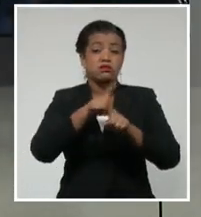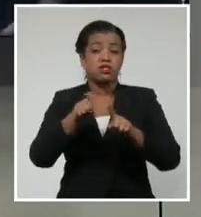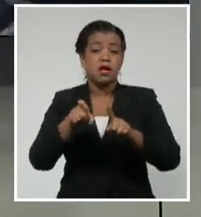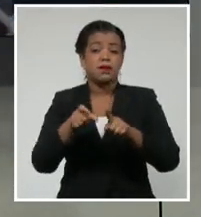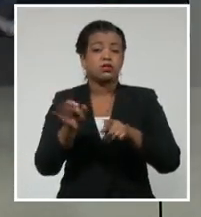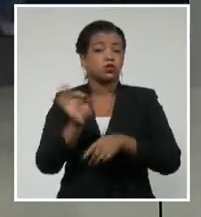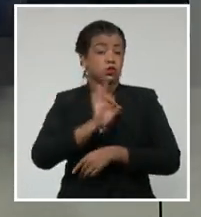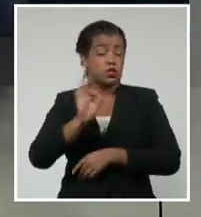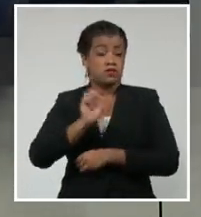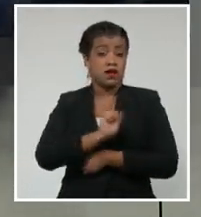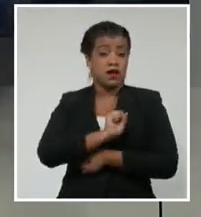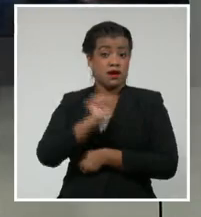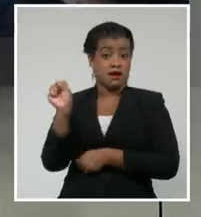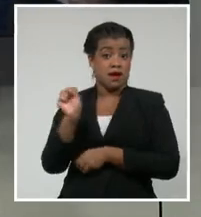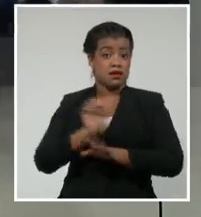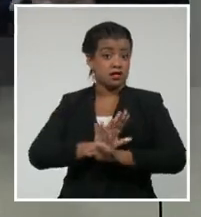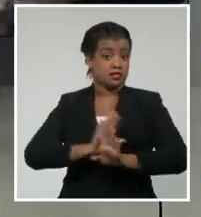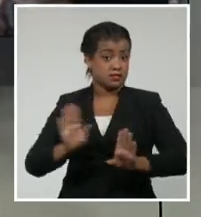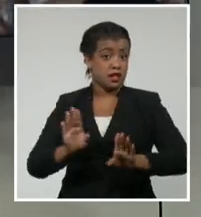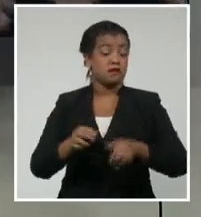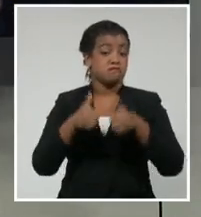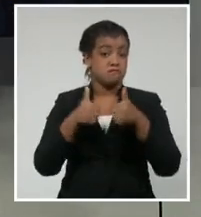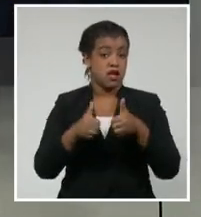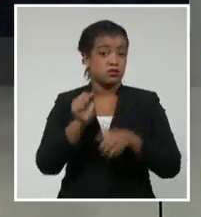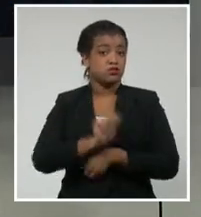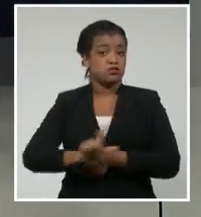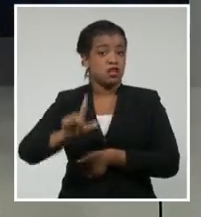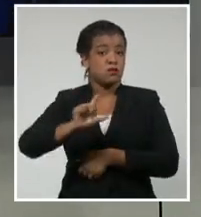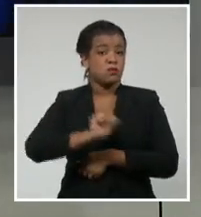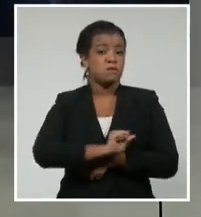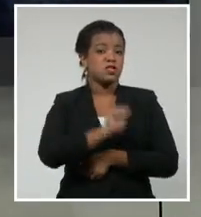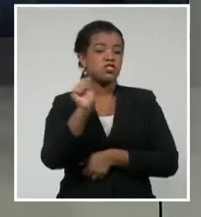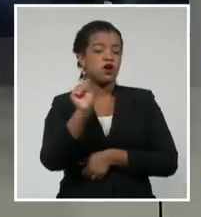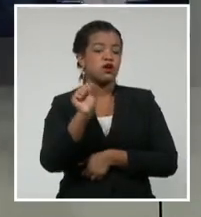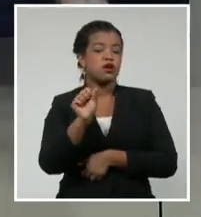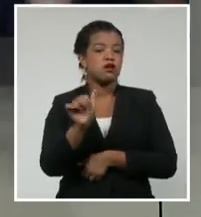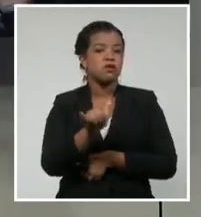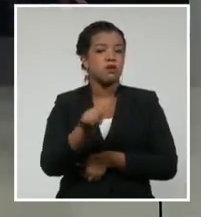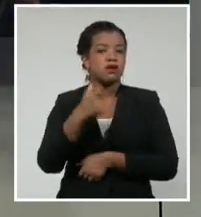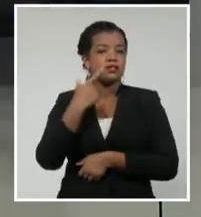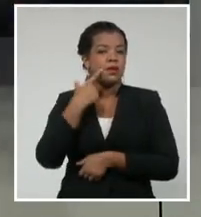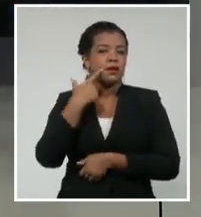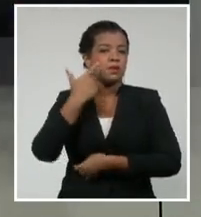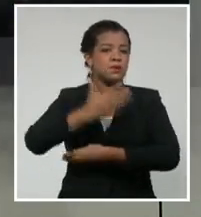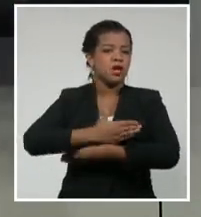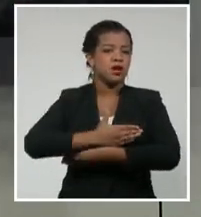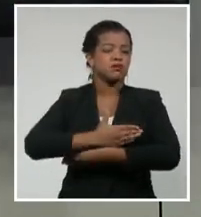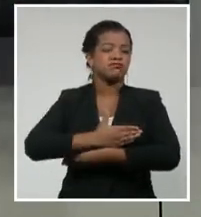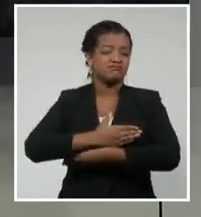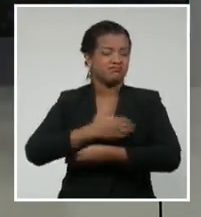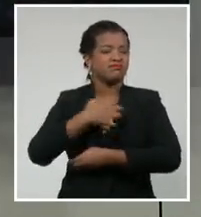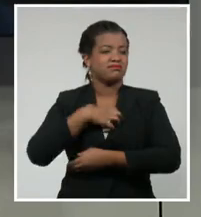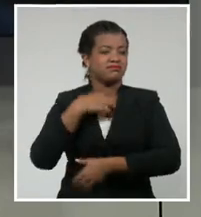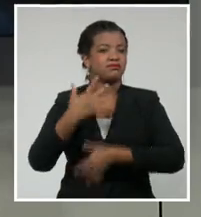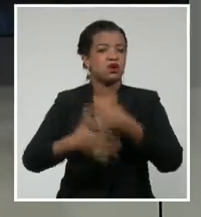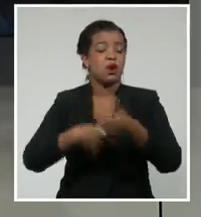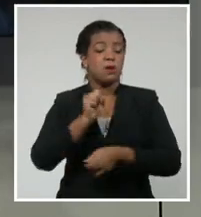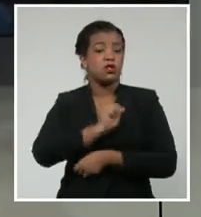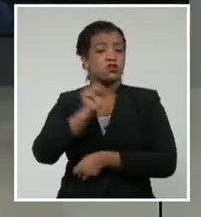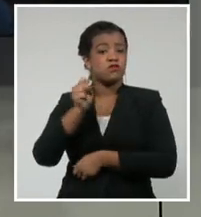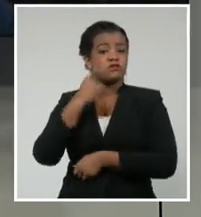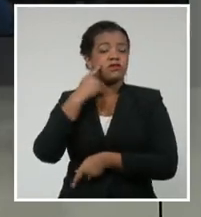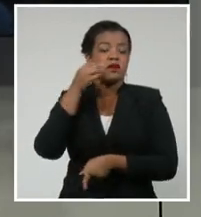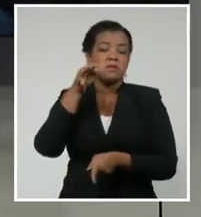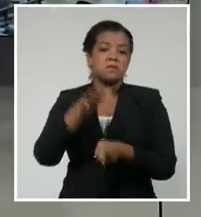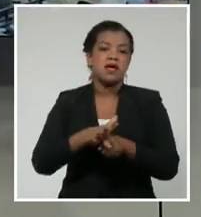con el triunfo electoral ya materializado del más no está exenta de obstáculos este triunfo representa el inicio de